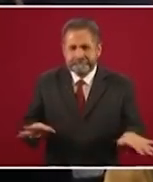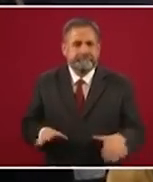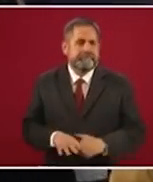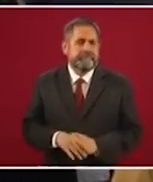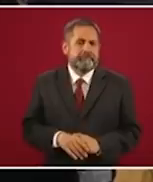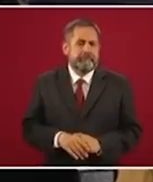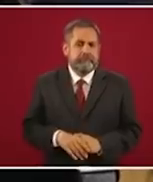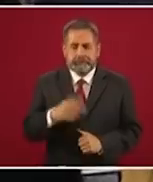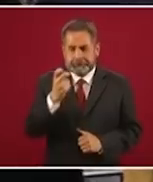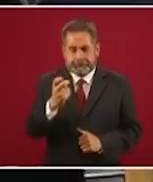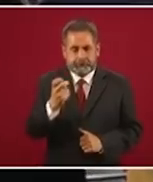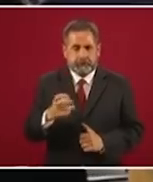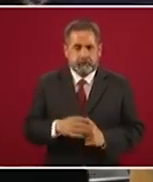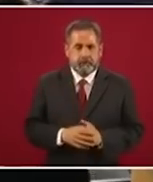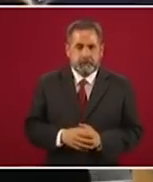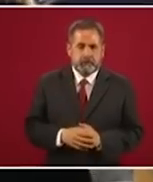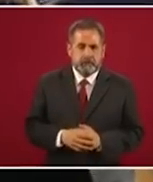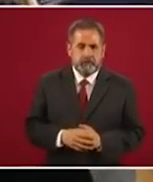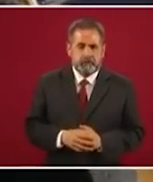y es